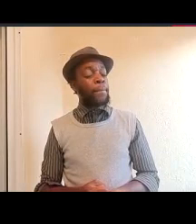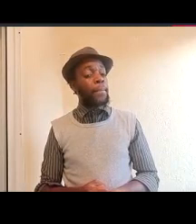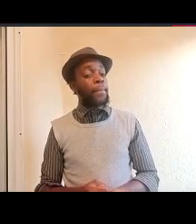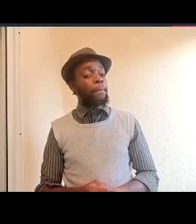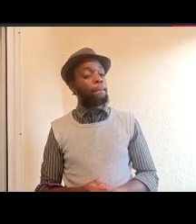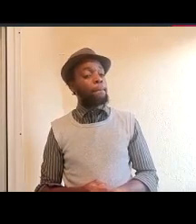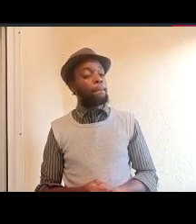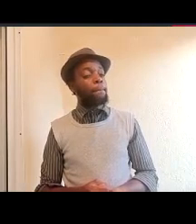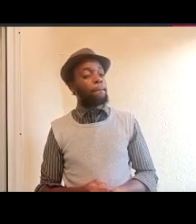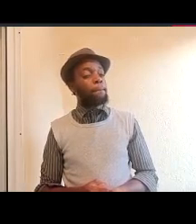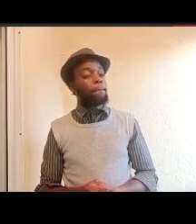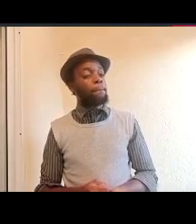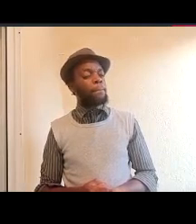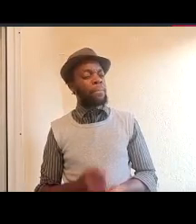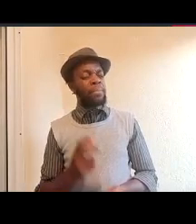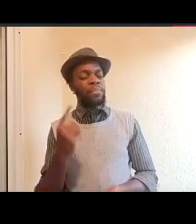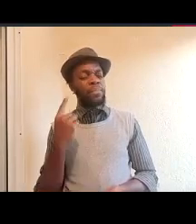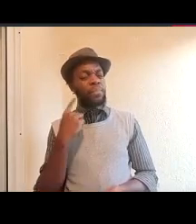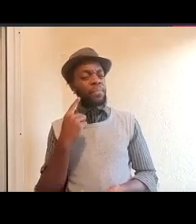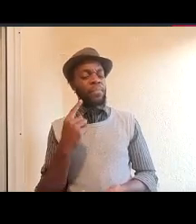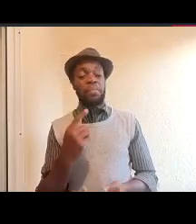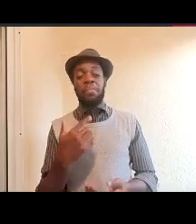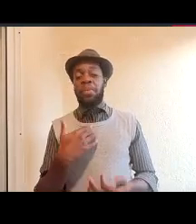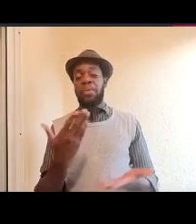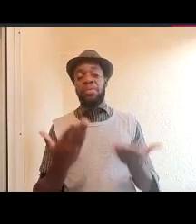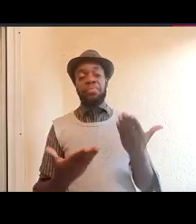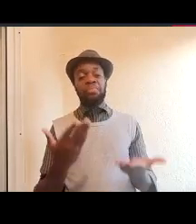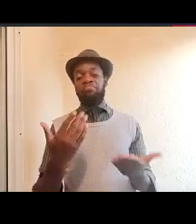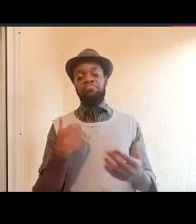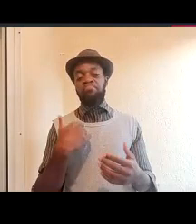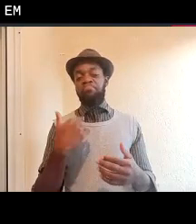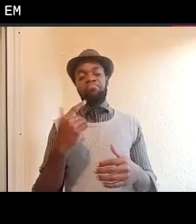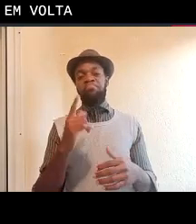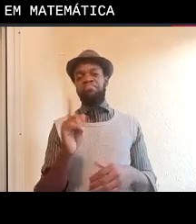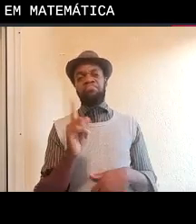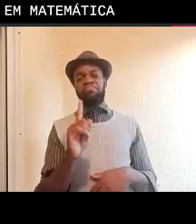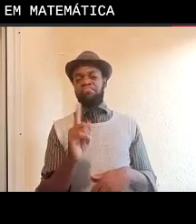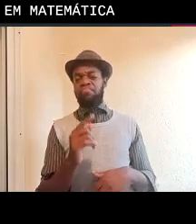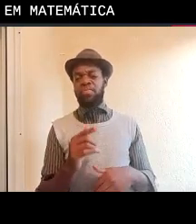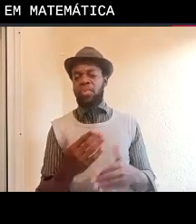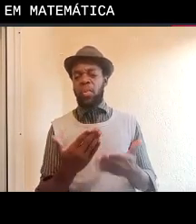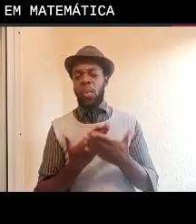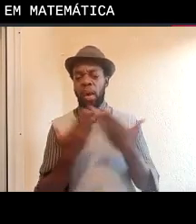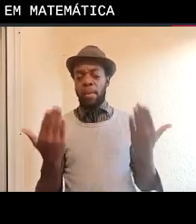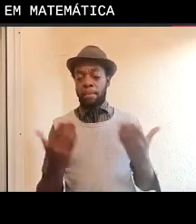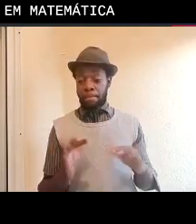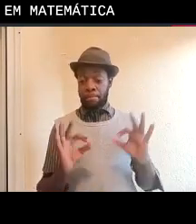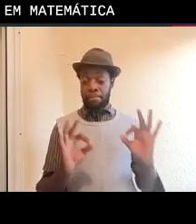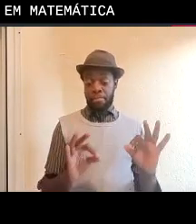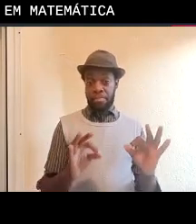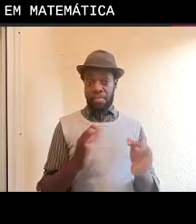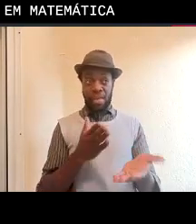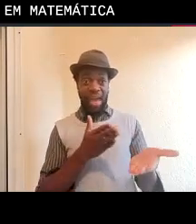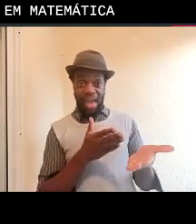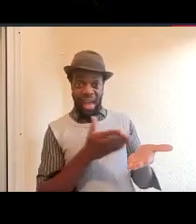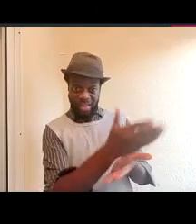en serio, hay que responder, ¿no? ¿Quién me puede decir? Pues yo, ¿no? Aquí en Guatemala se tiene acceso a ese tipo de